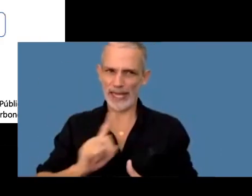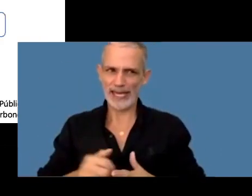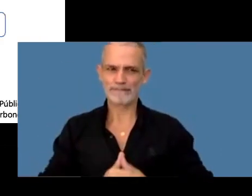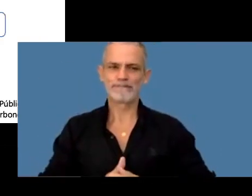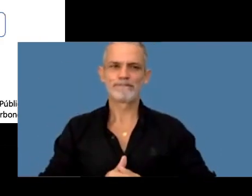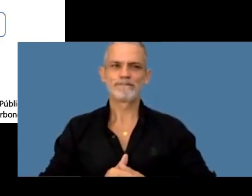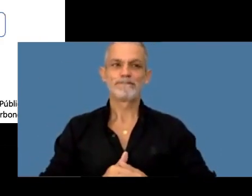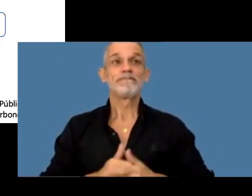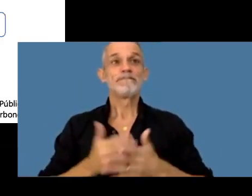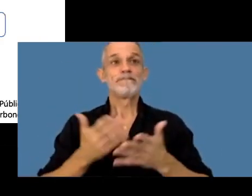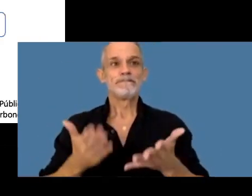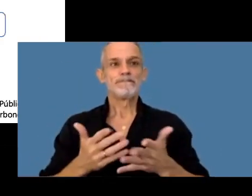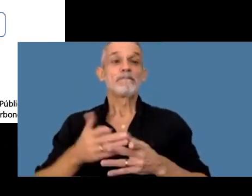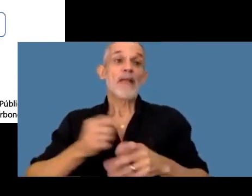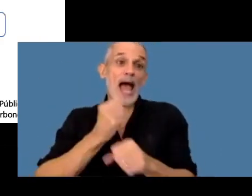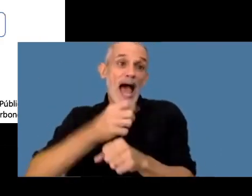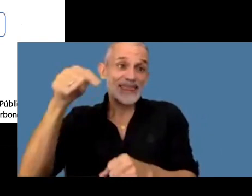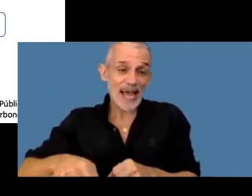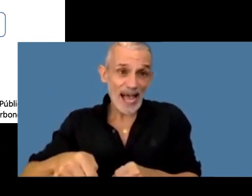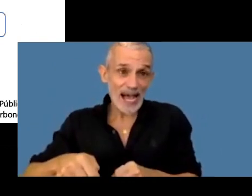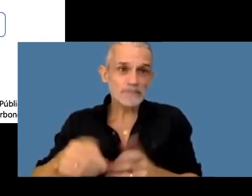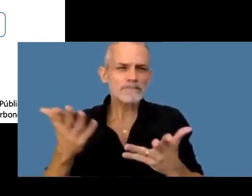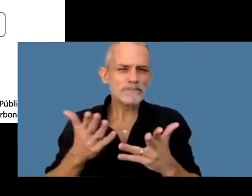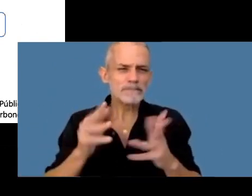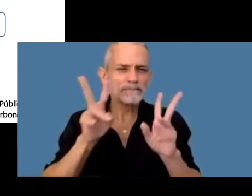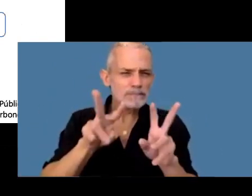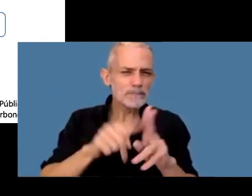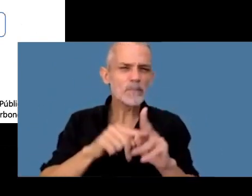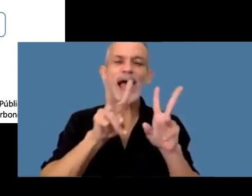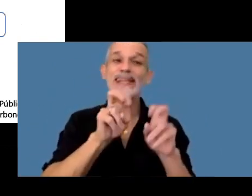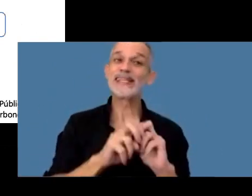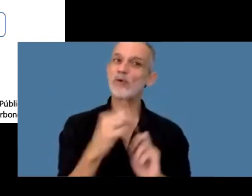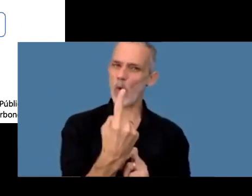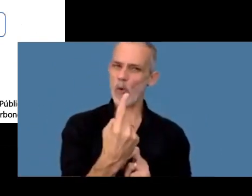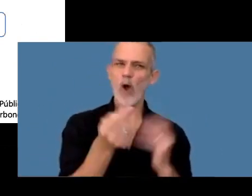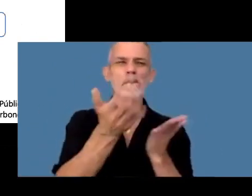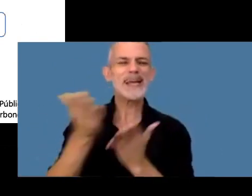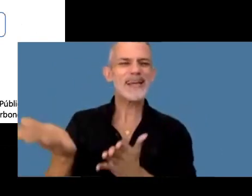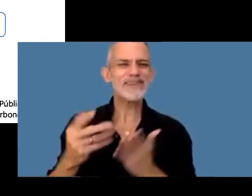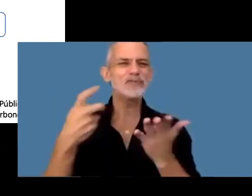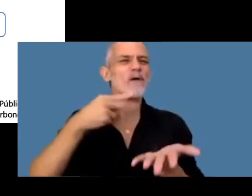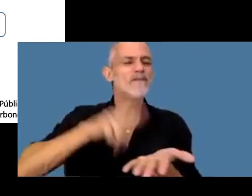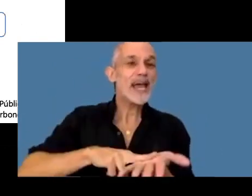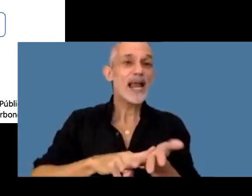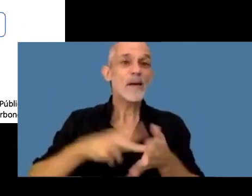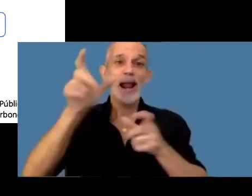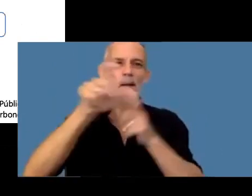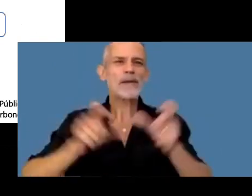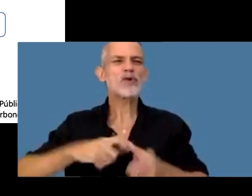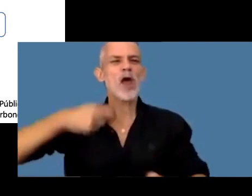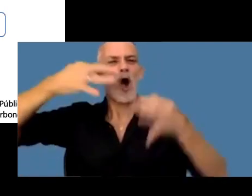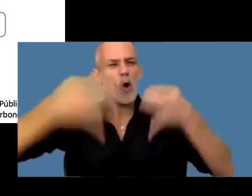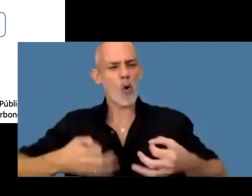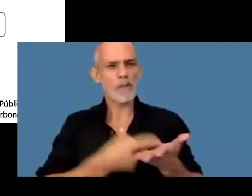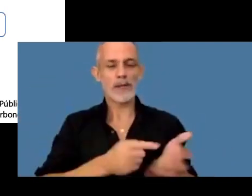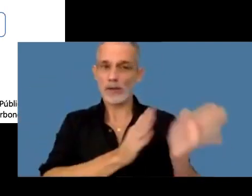Bien, hasta acá hemos trabajado el título 1, beneficios fiscales para contribuyentes cumplidores. Y ahora llega el título 2, lo que